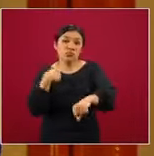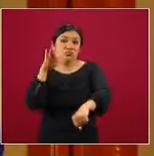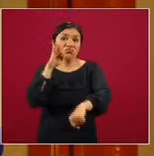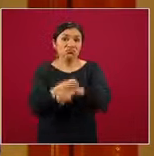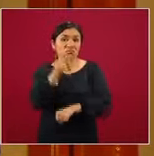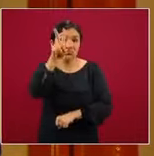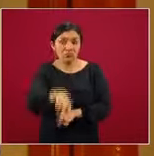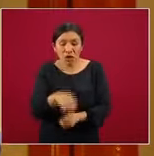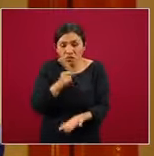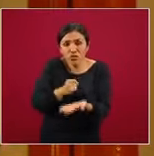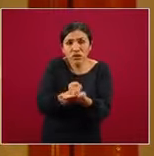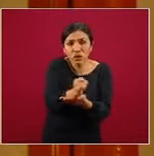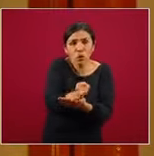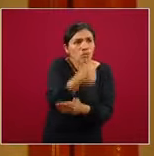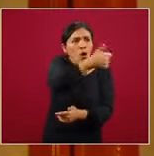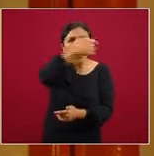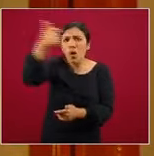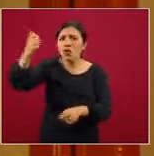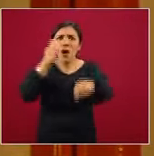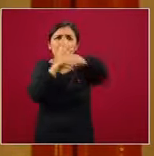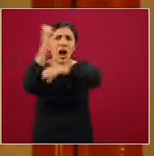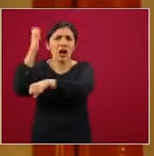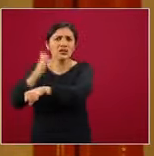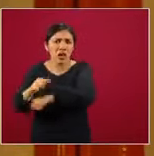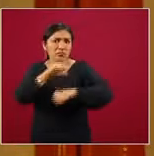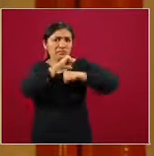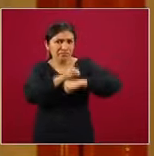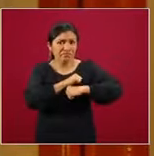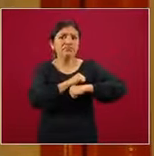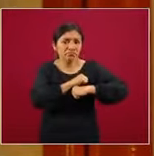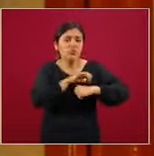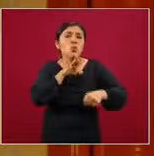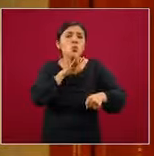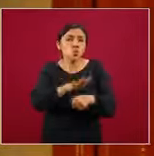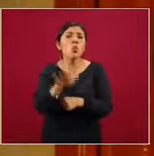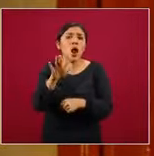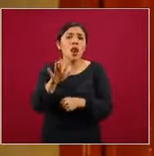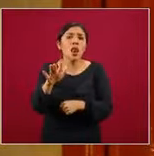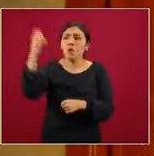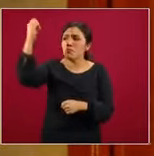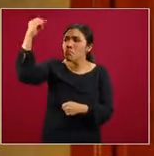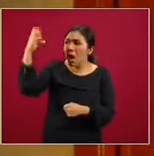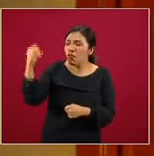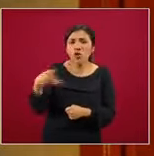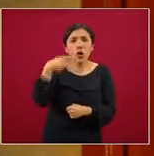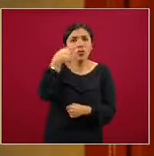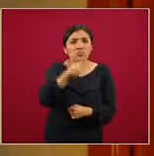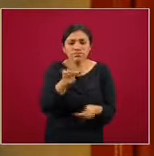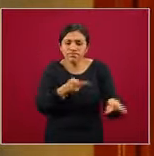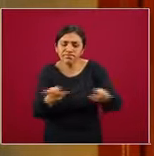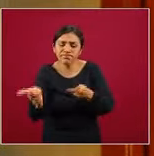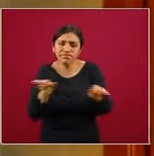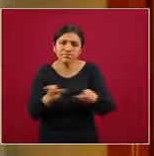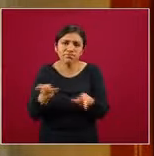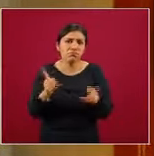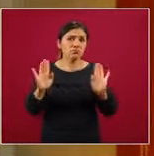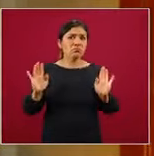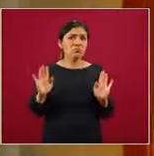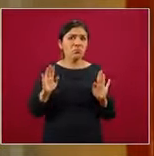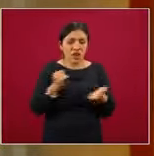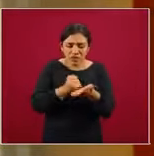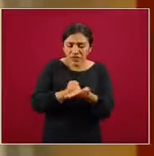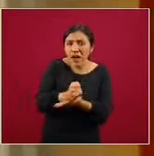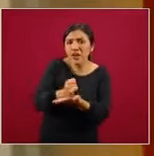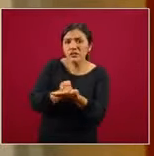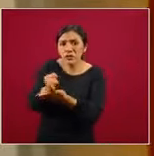respaldamos las decisiones de todas las entidades federativas de acuerdo a las adaptaciones que hacen del semáforo general a los